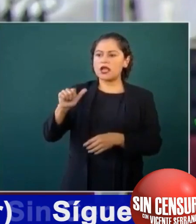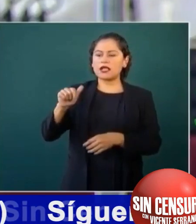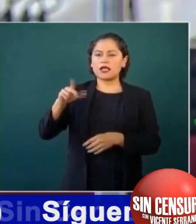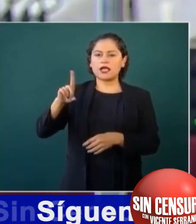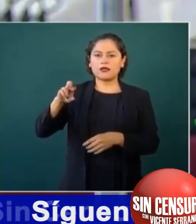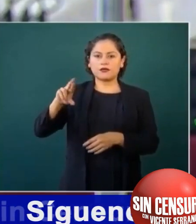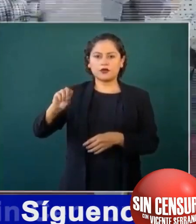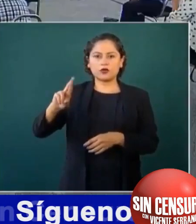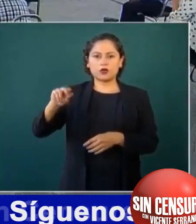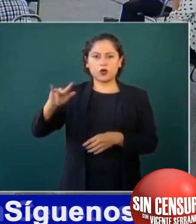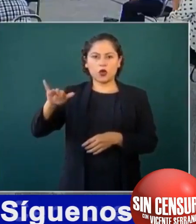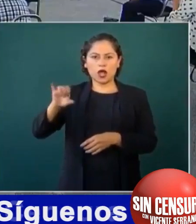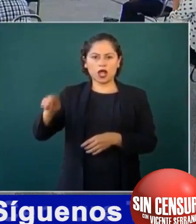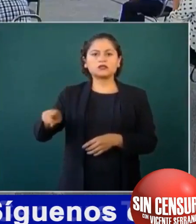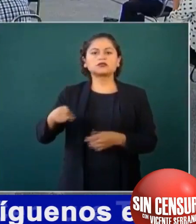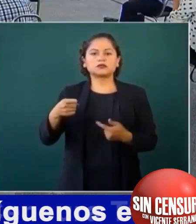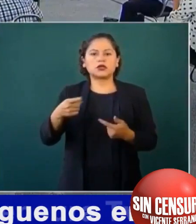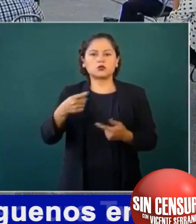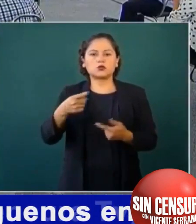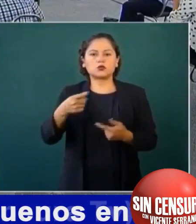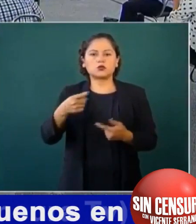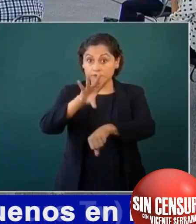gobernador?